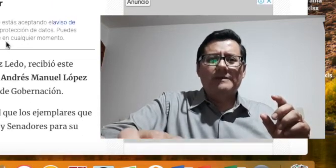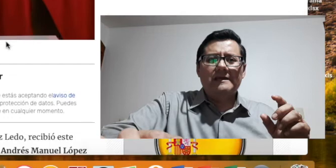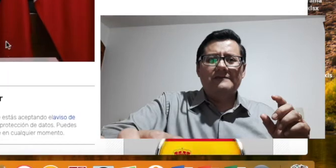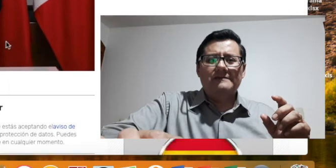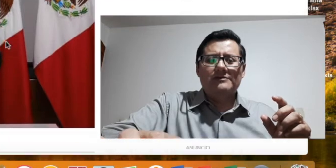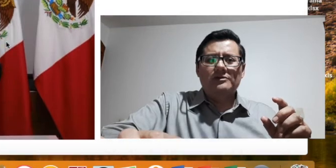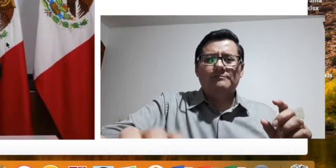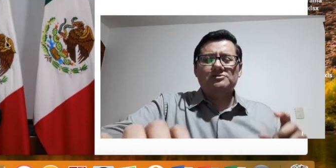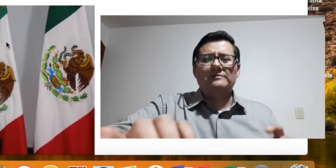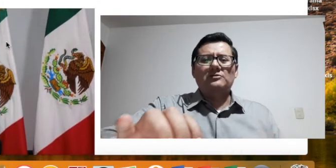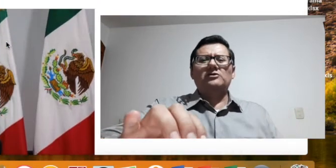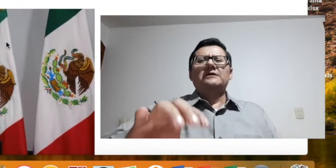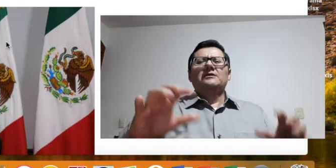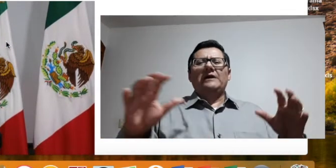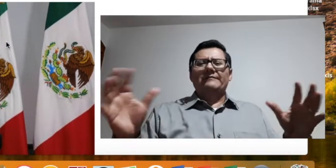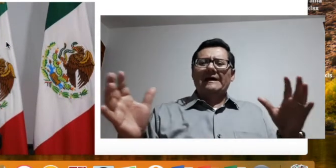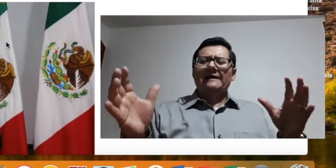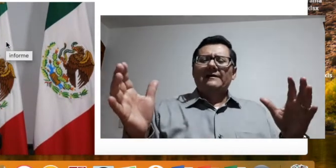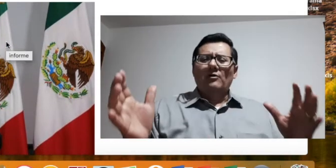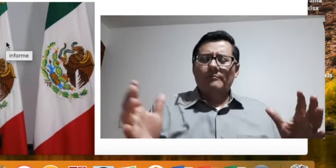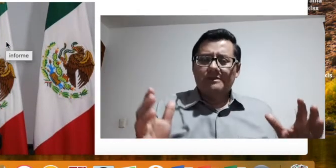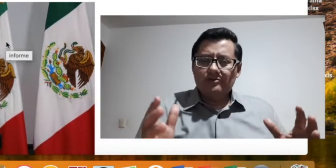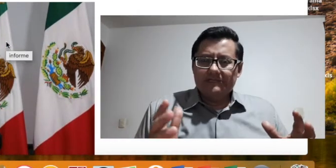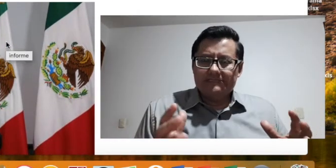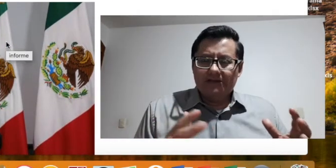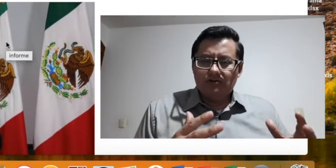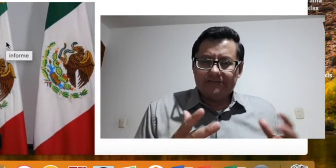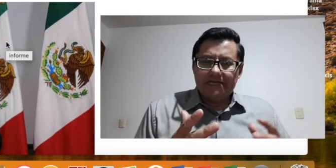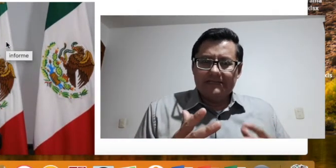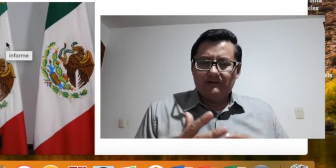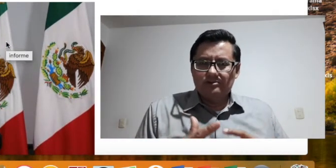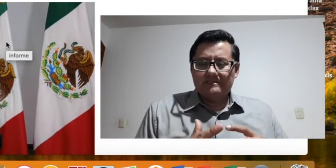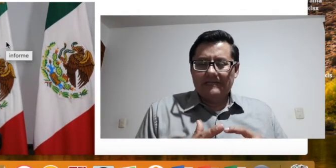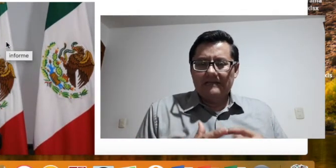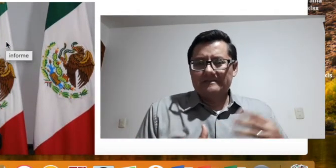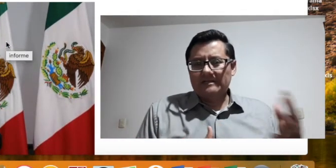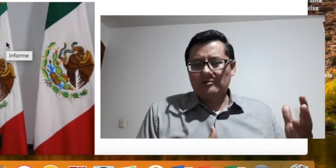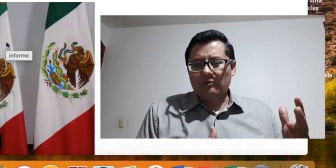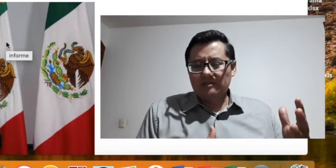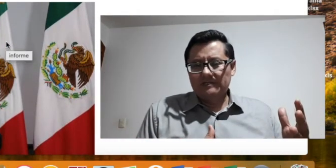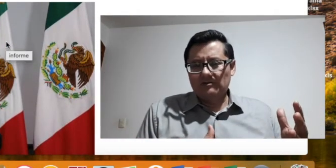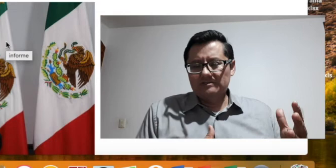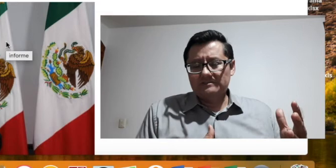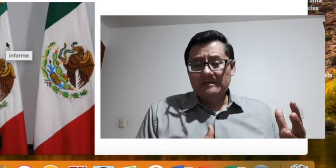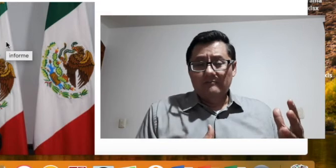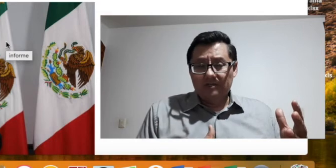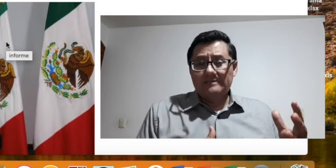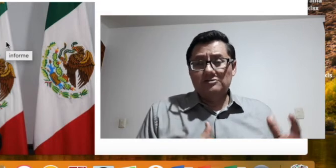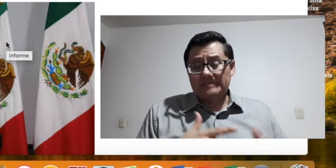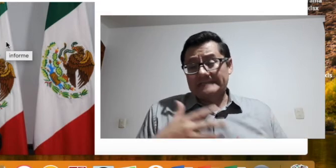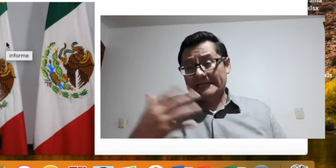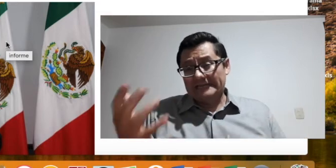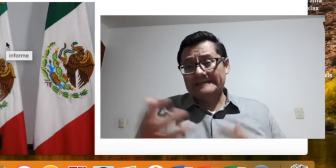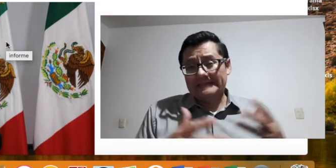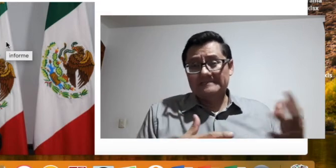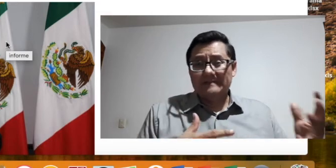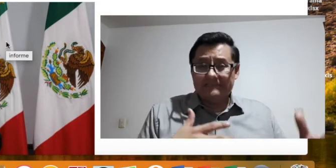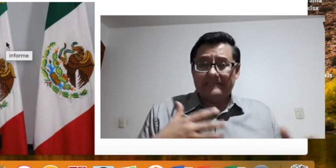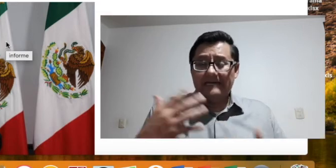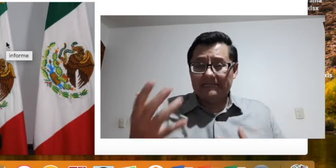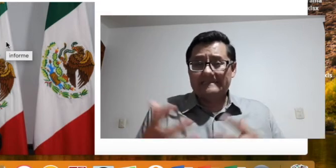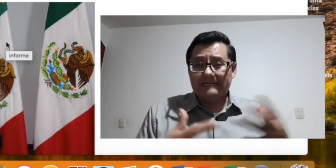finalmente cumple Andrés Manuel López Obrador. Habrá opiniones encontradas, los adversarios políticos tratarán